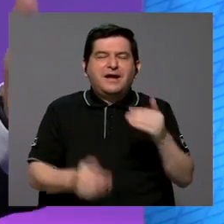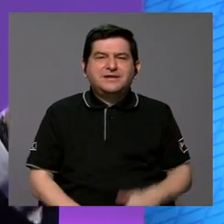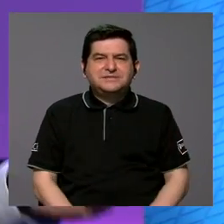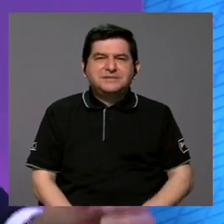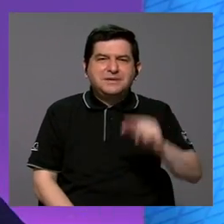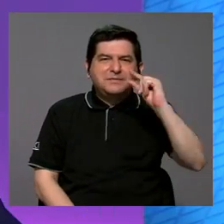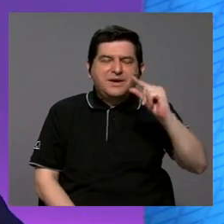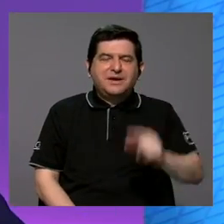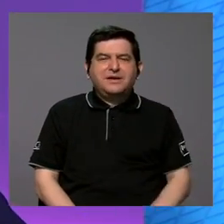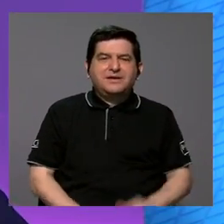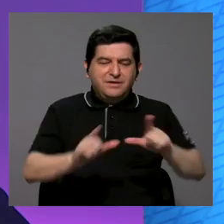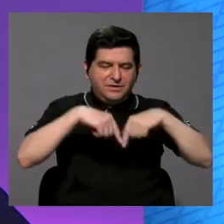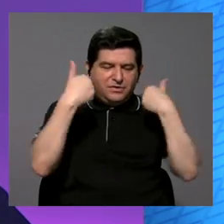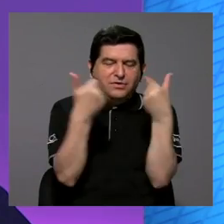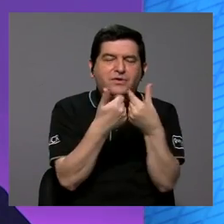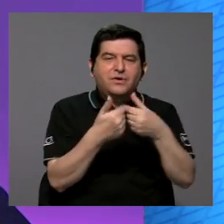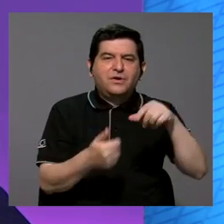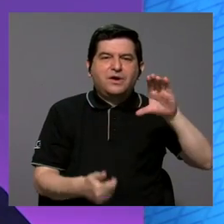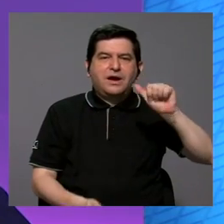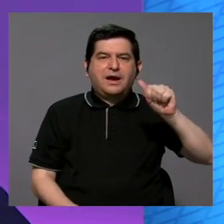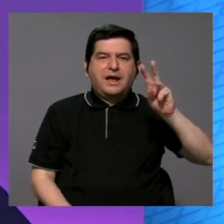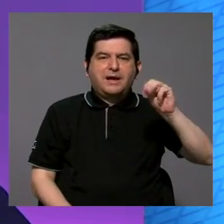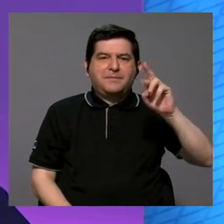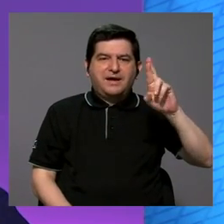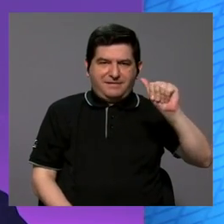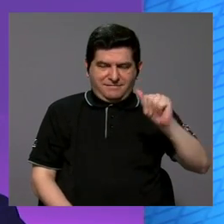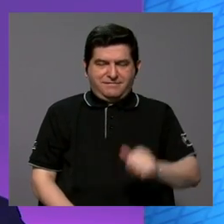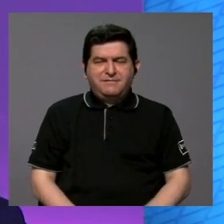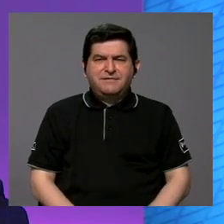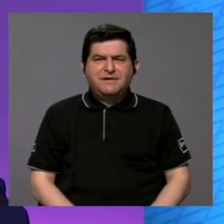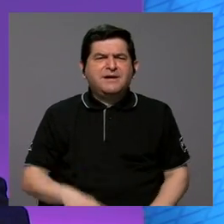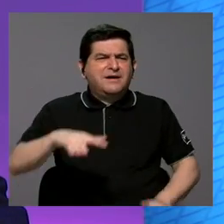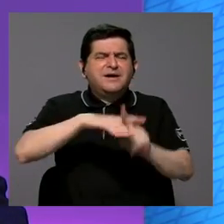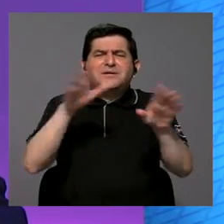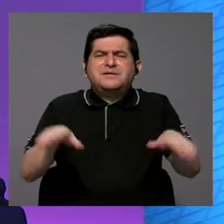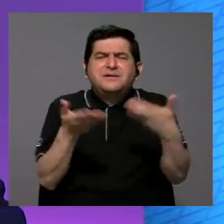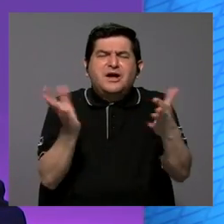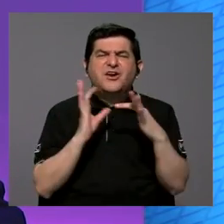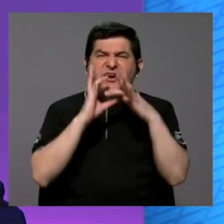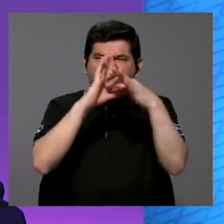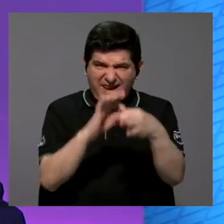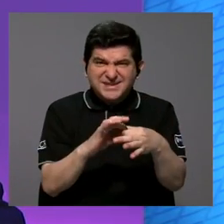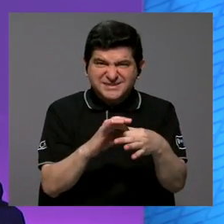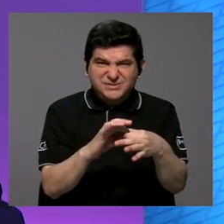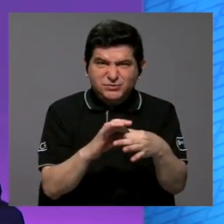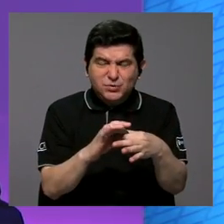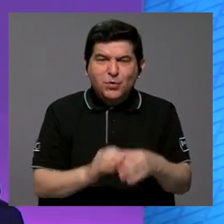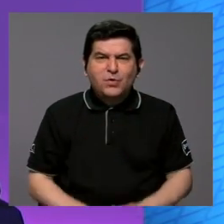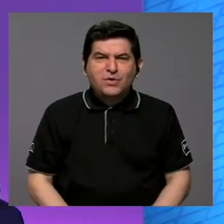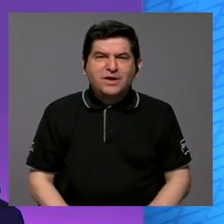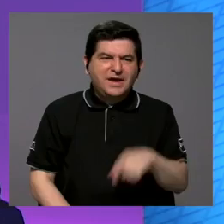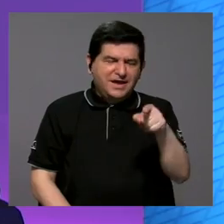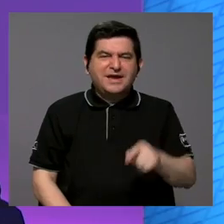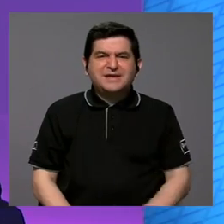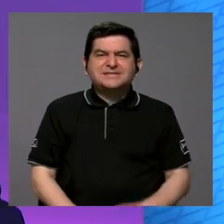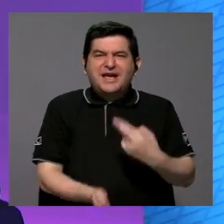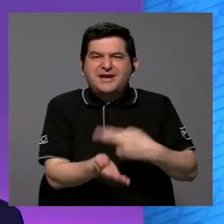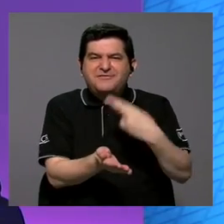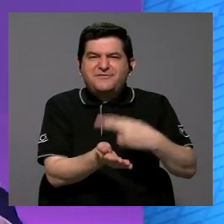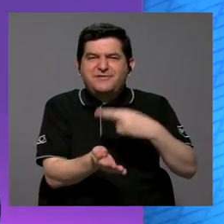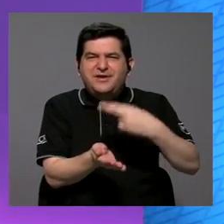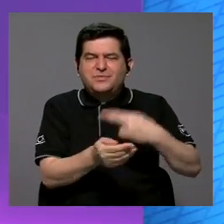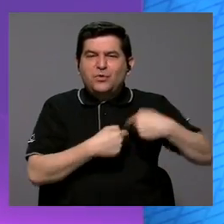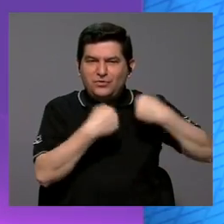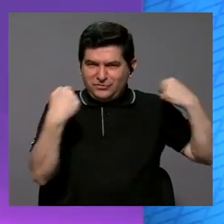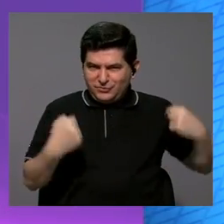una pequeña orquesta de cámara. ¿Cómo surge? ¿Hay alguna relación en el beat, ¿verdad?, en el ritmo del